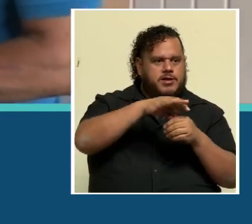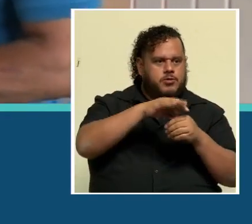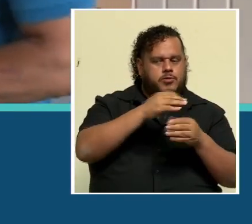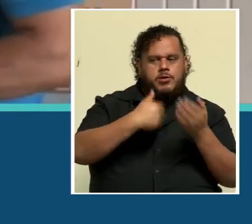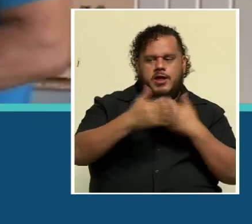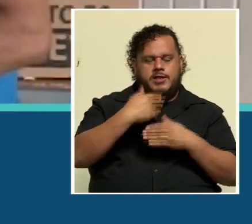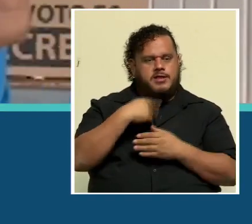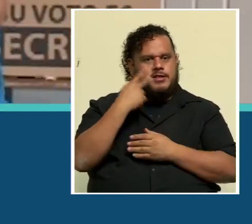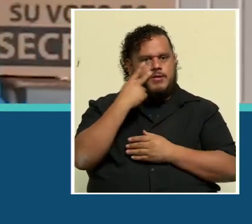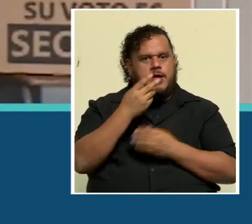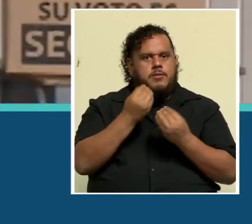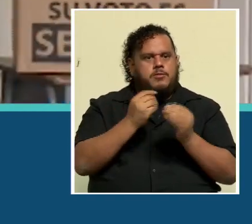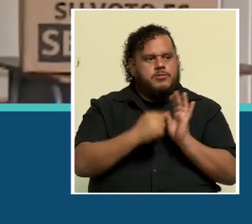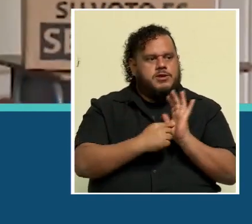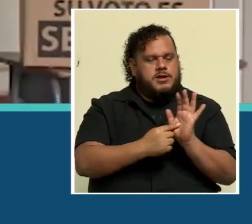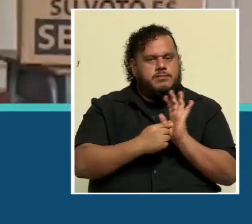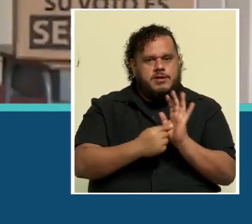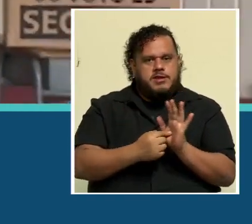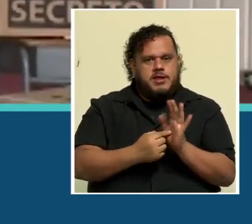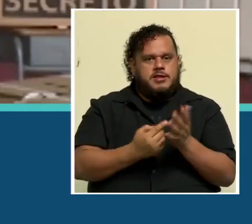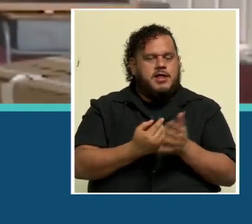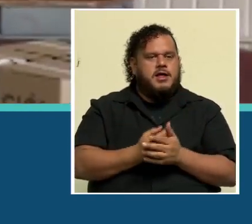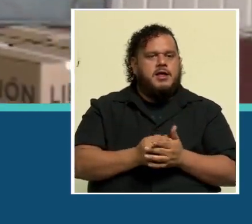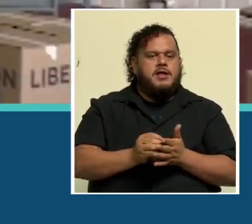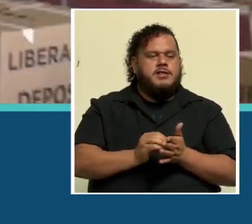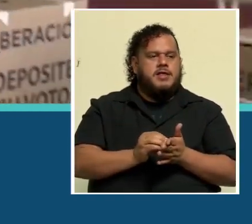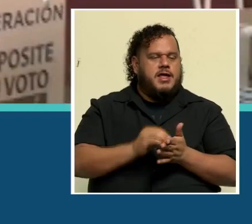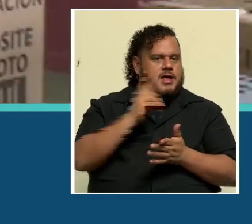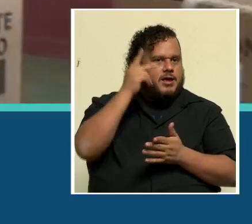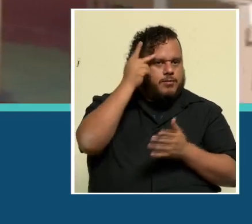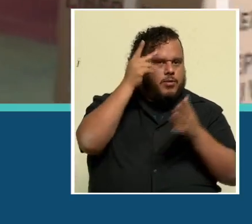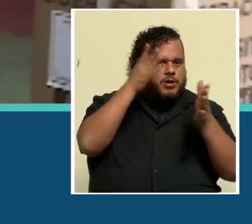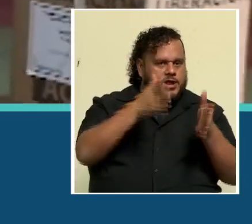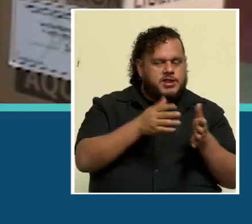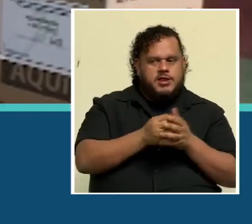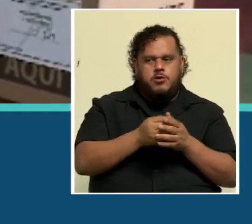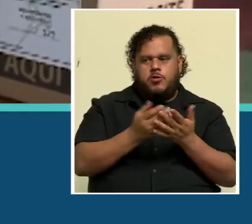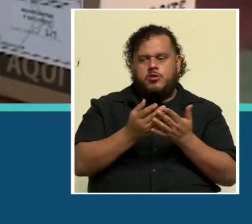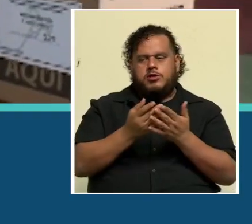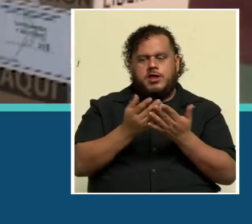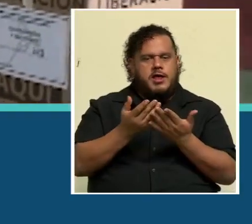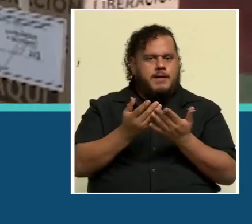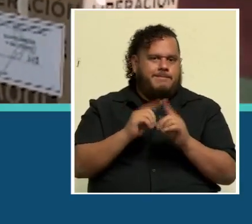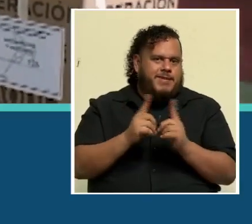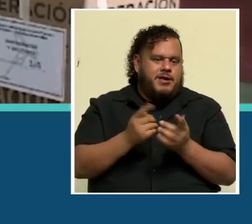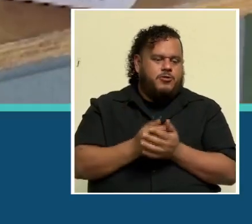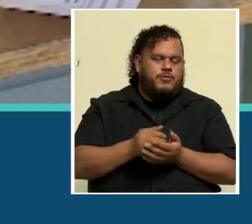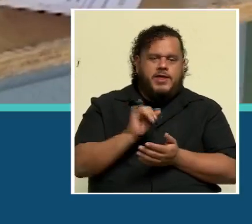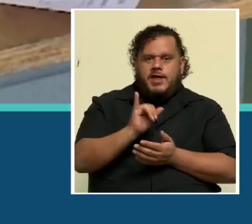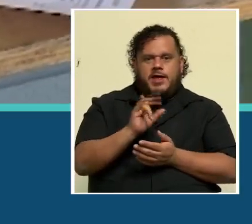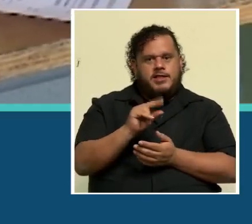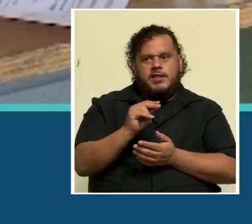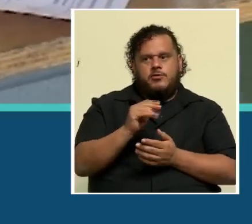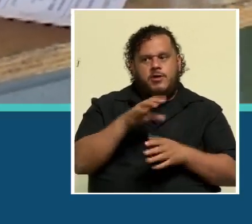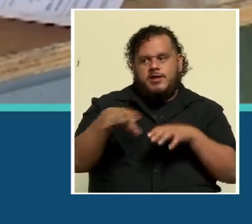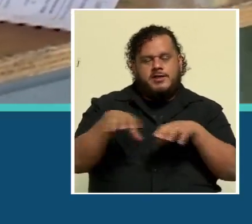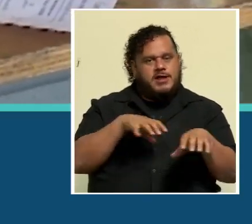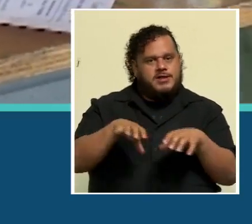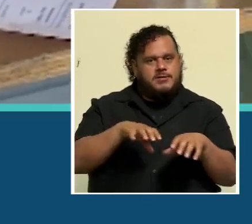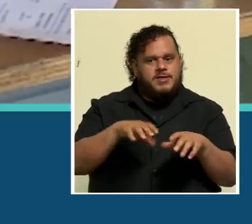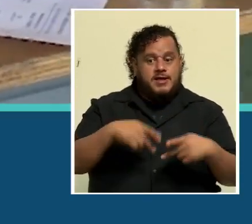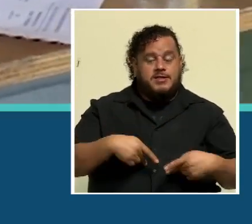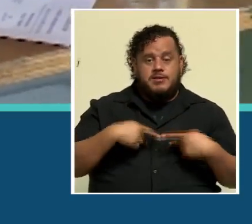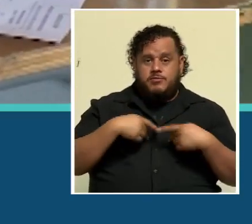veía mucha presencia de políticos, figuras y demás. Pero bueno, ese no es la dinámica que estamos